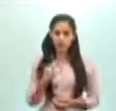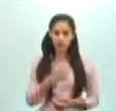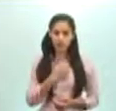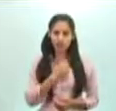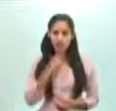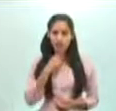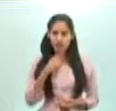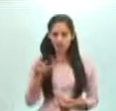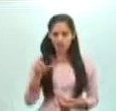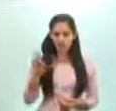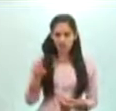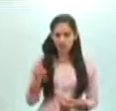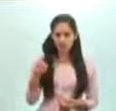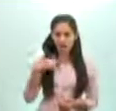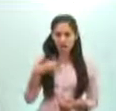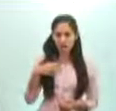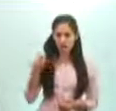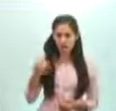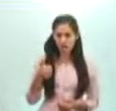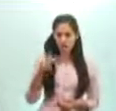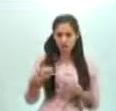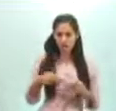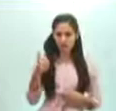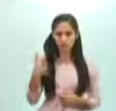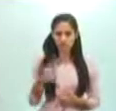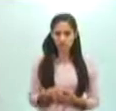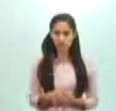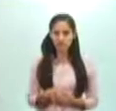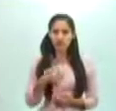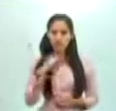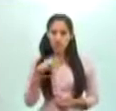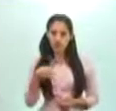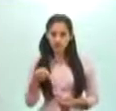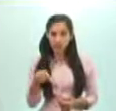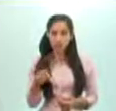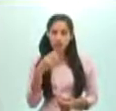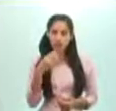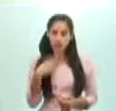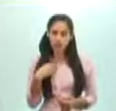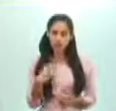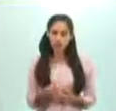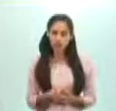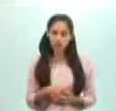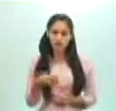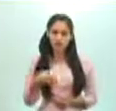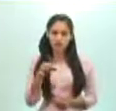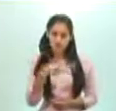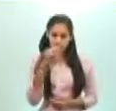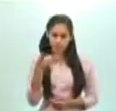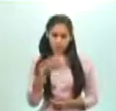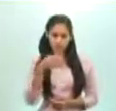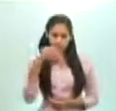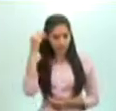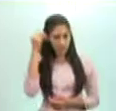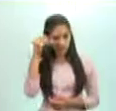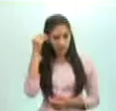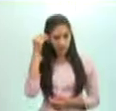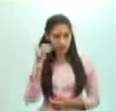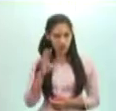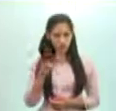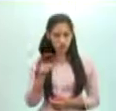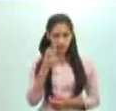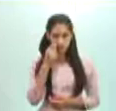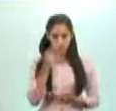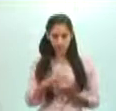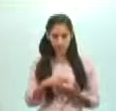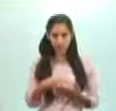convencer de algo, que quieren imponernos por la fuerza de un criterio, pero fíjense aquí cómo el criterio de este poeta o lo que diga este